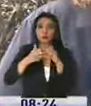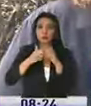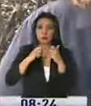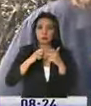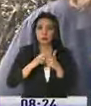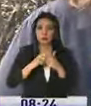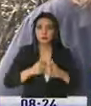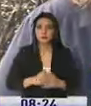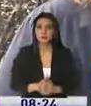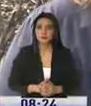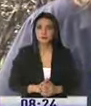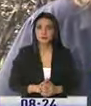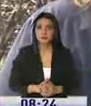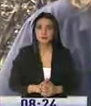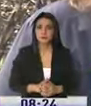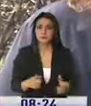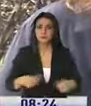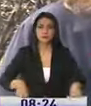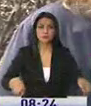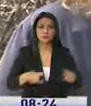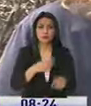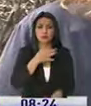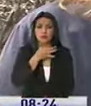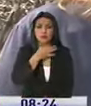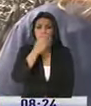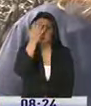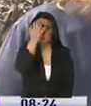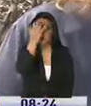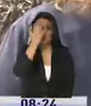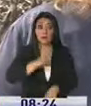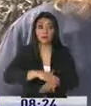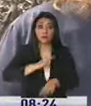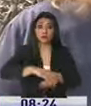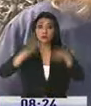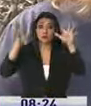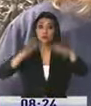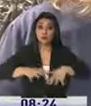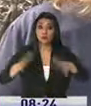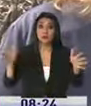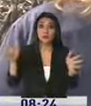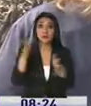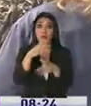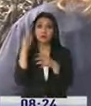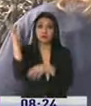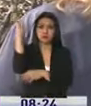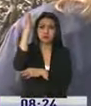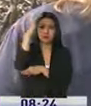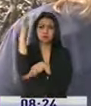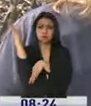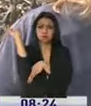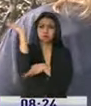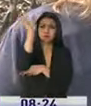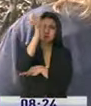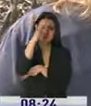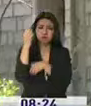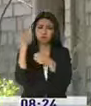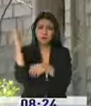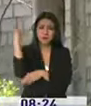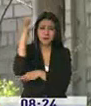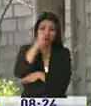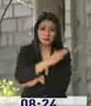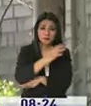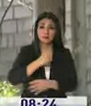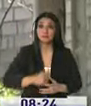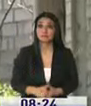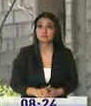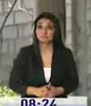Vivimos en una angustia porque cada vez que llueve o hace vientos, parece que los árboles ya se vienen encima de las casas. Pero